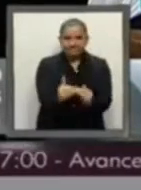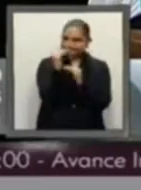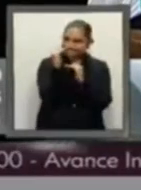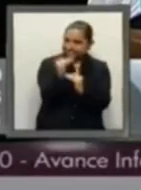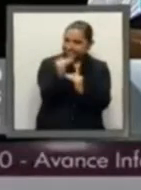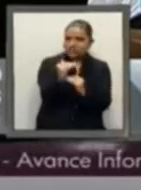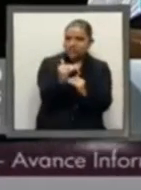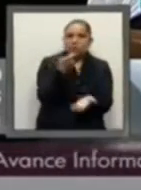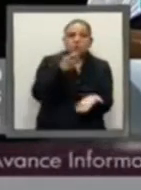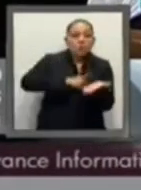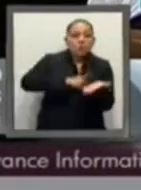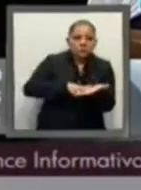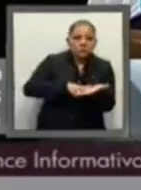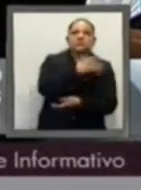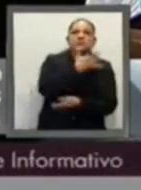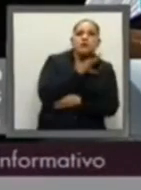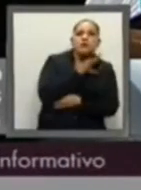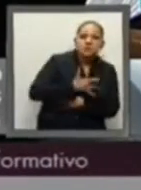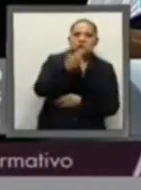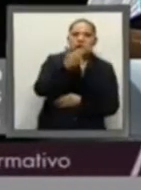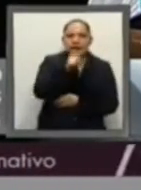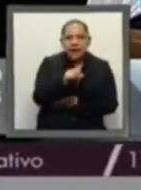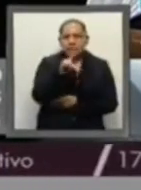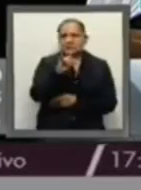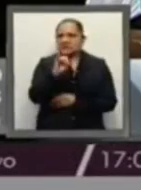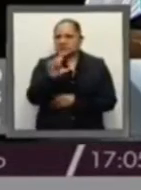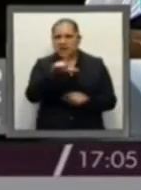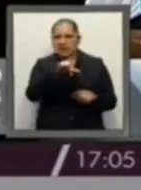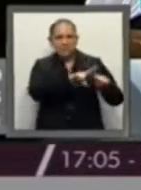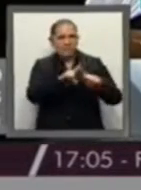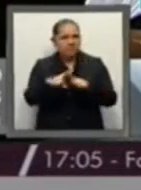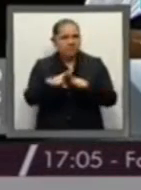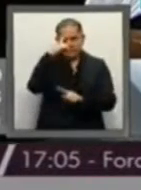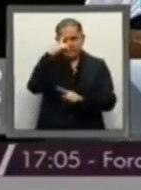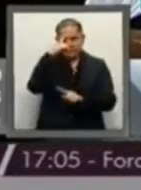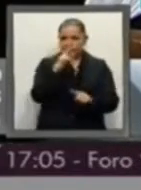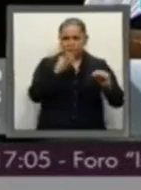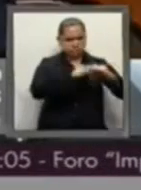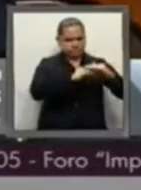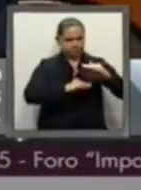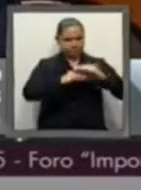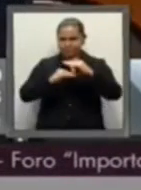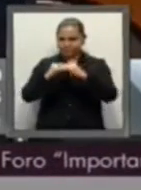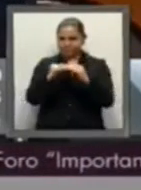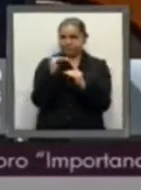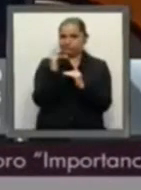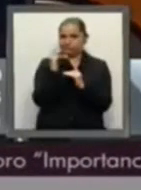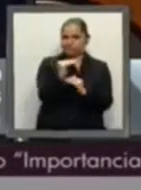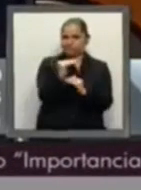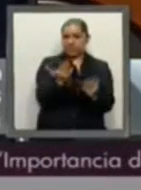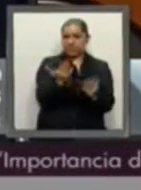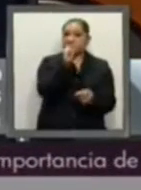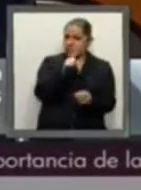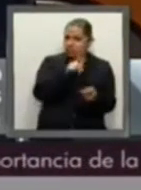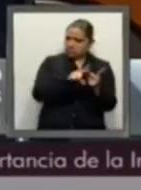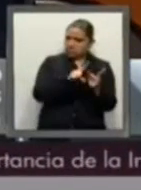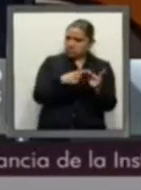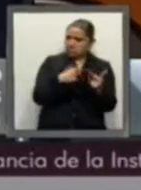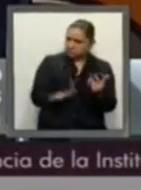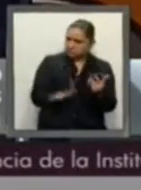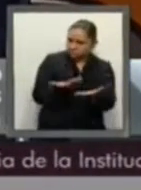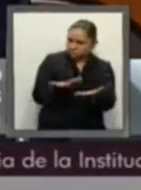de los combustibles y adicionó el punto de acuerdo para que el ejecutivo el ejecutivo